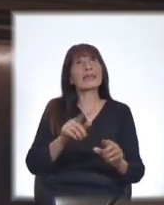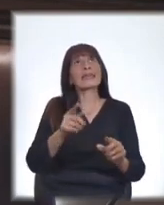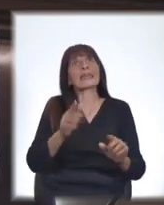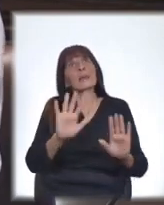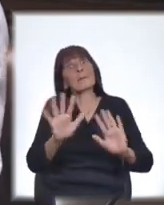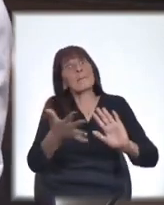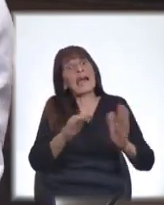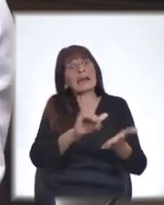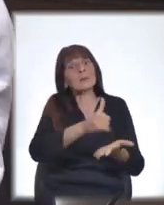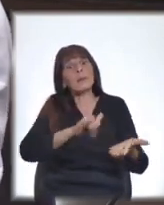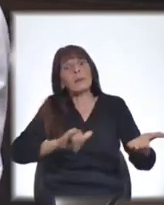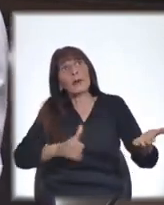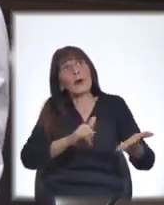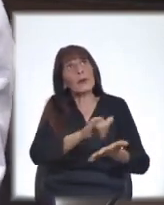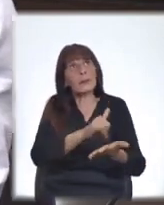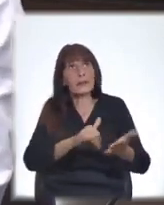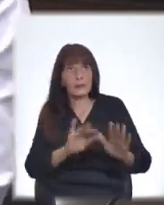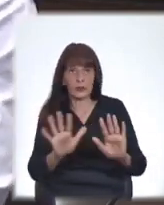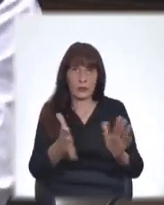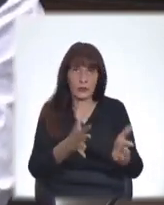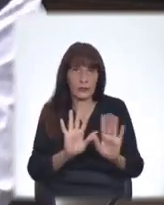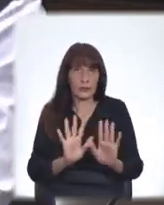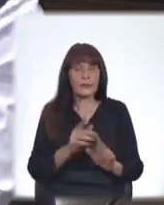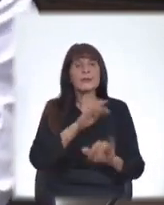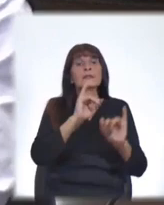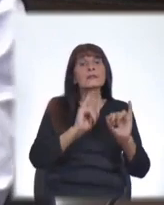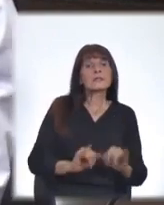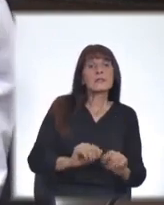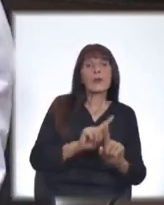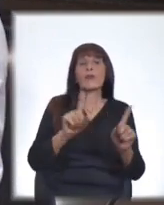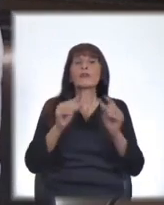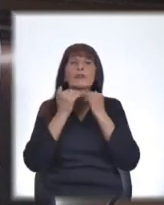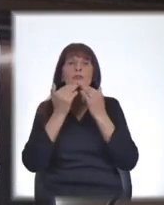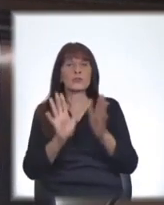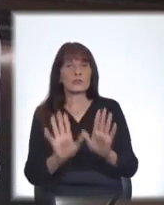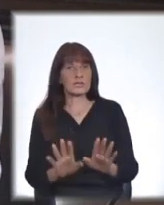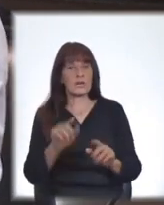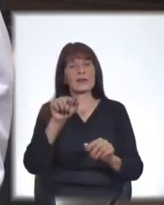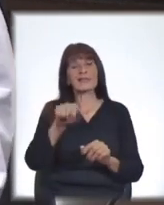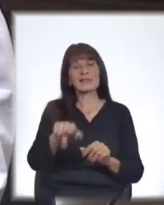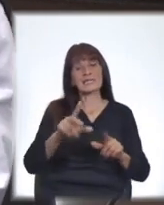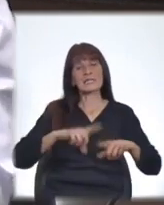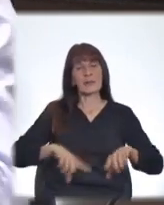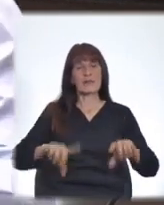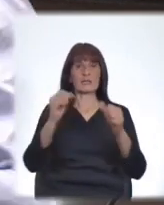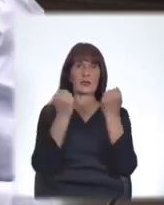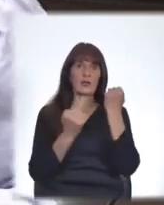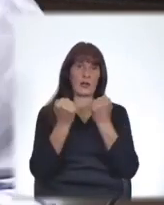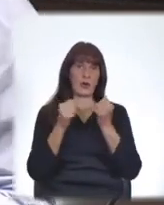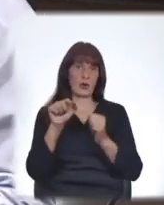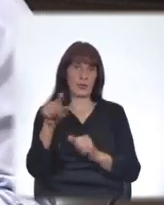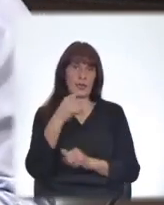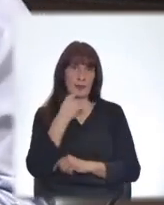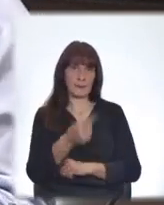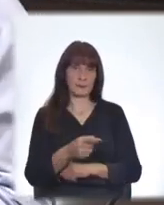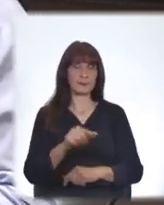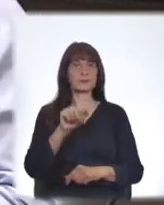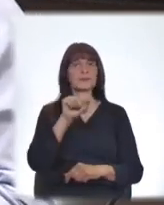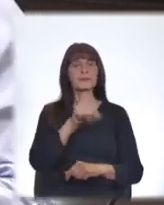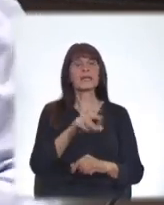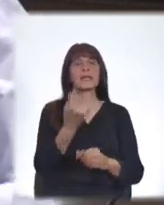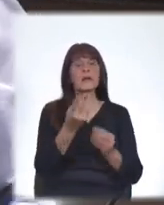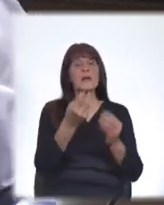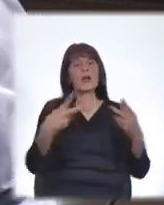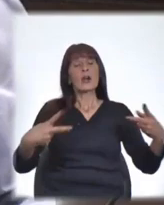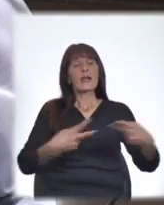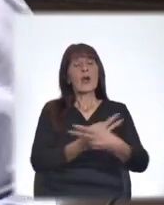Tal vez suceda, tal vez no suceda. Y eso lo va a definir un jerarca del Ministerio de Economía y Finanzas. El recorte presupuestal